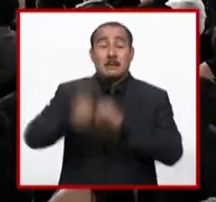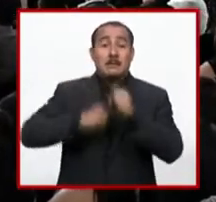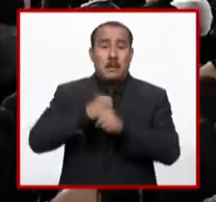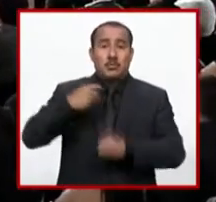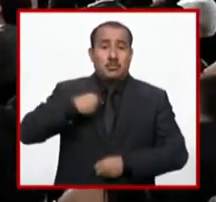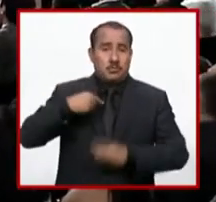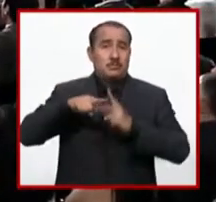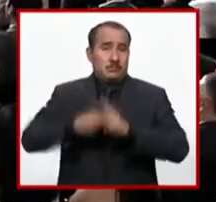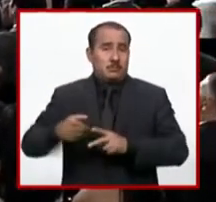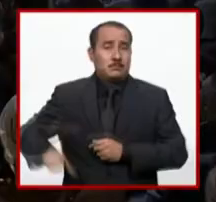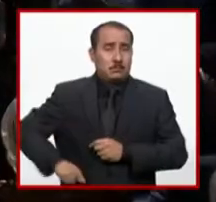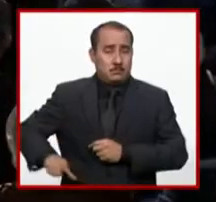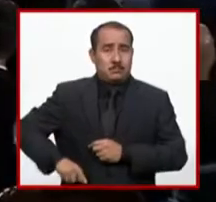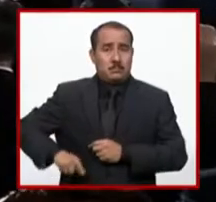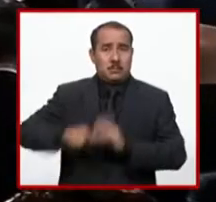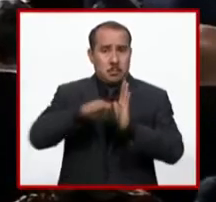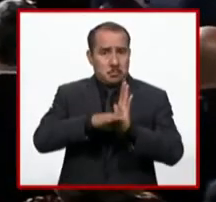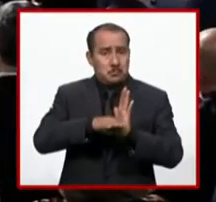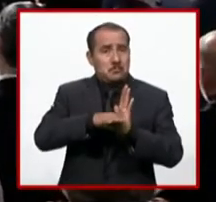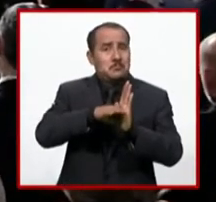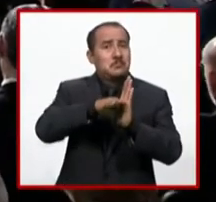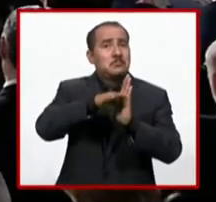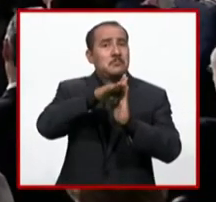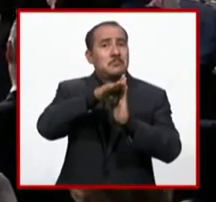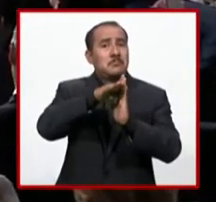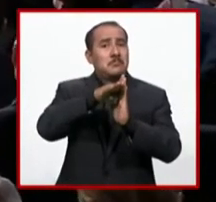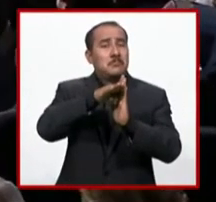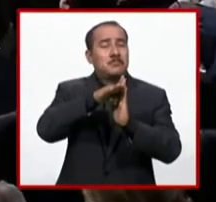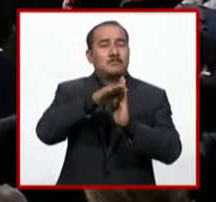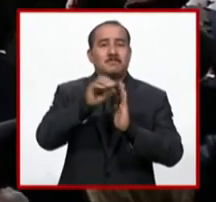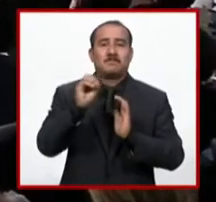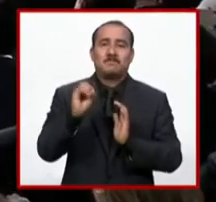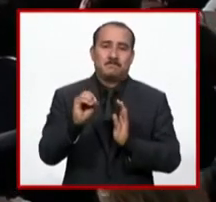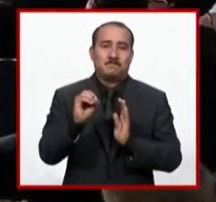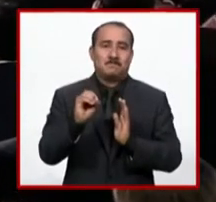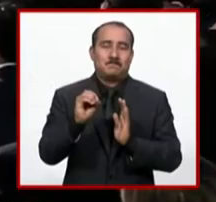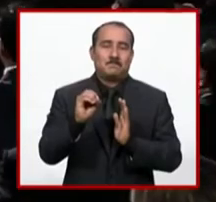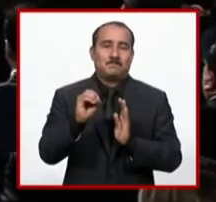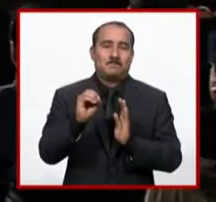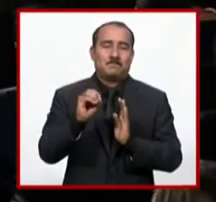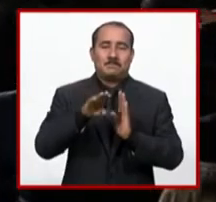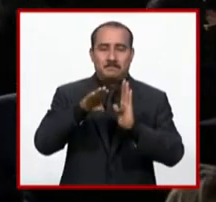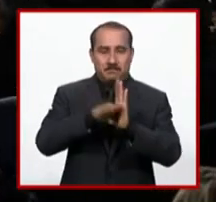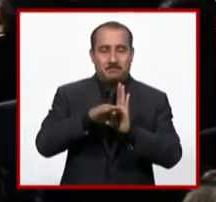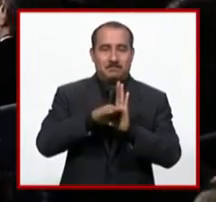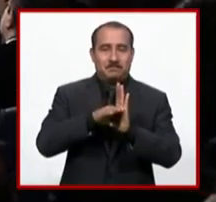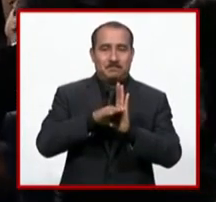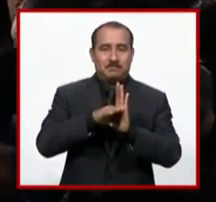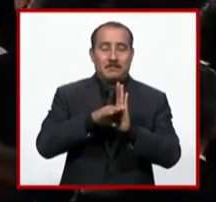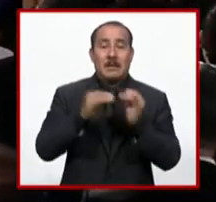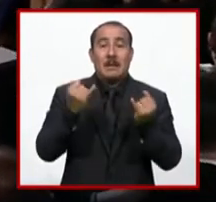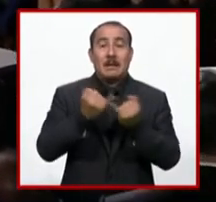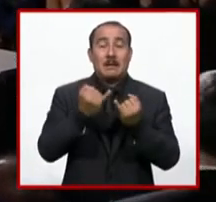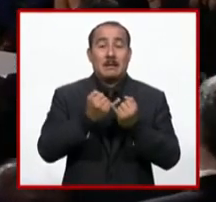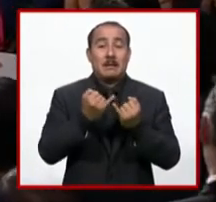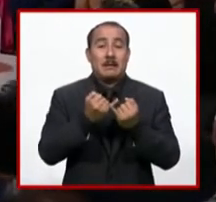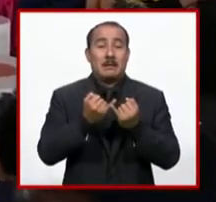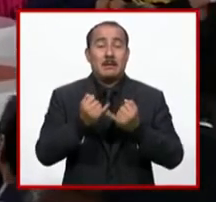gobierno hemos incrementado 0. Y aparte también en el tema de concesiones que